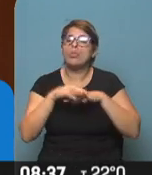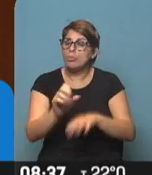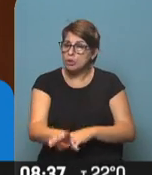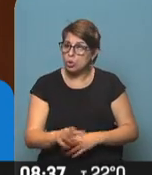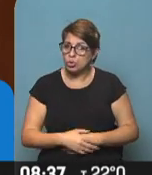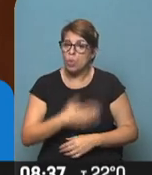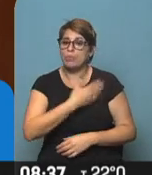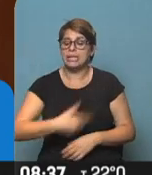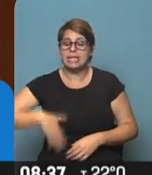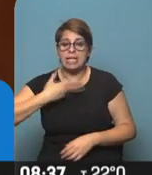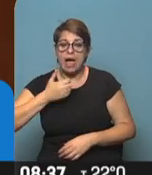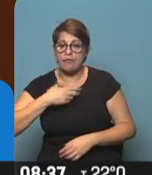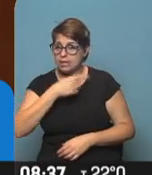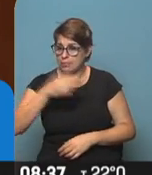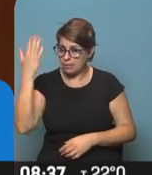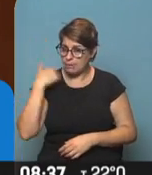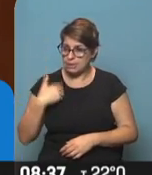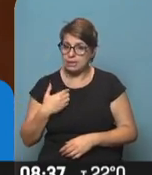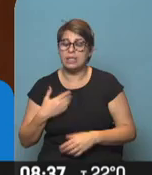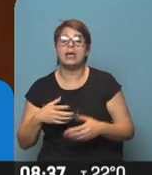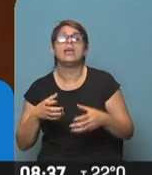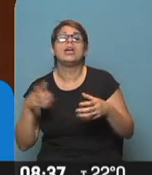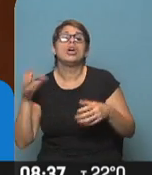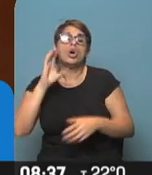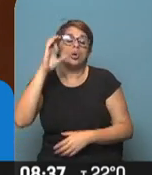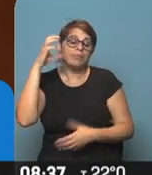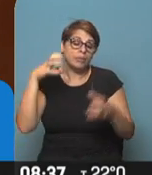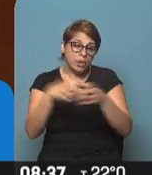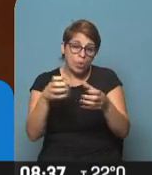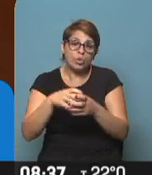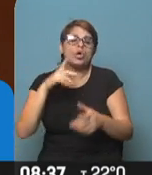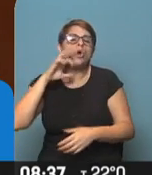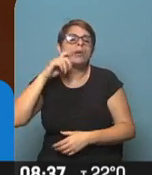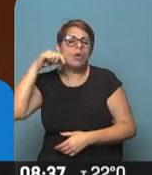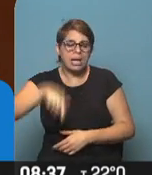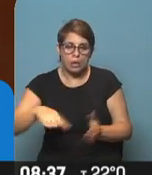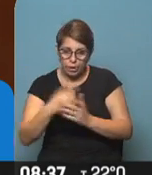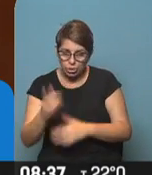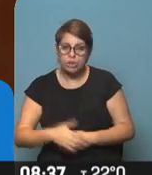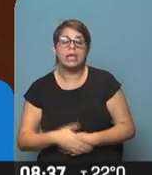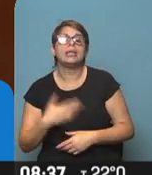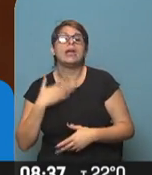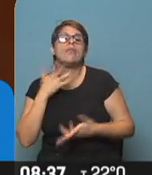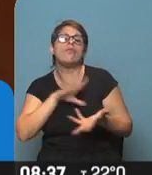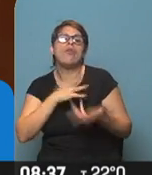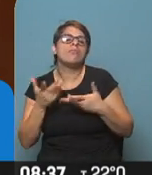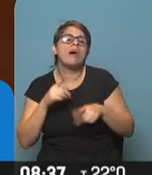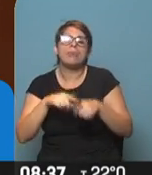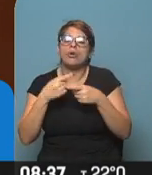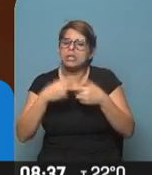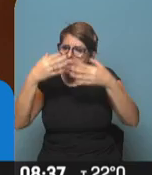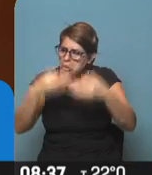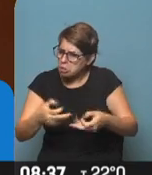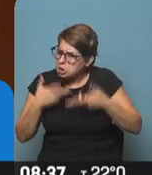en el siguiente grafo la semana pasada fue el congreso de la conmebol que se desarrolló acá en buenos aires donde se pronunció políticamente una forma muy